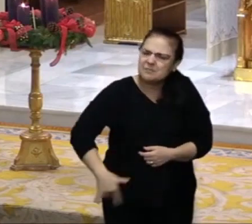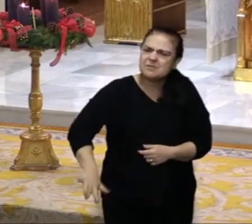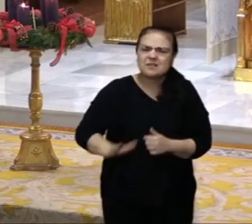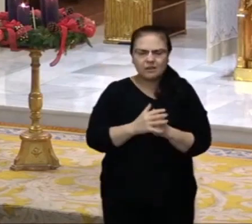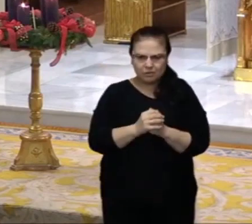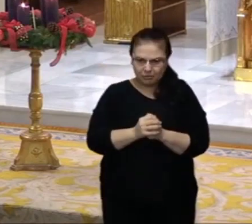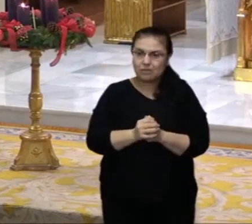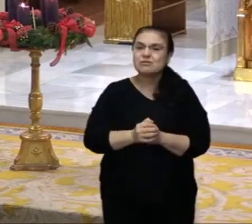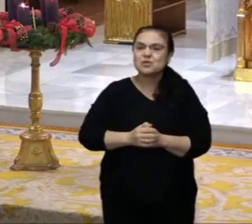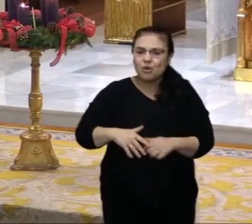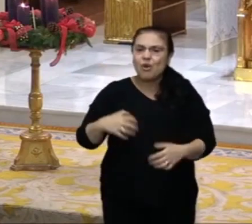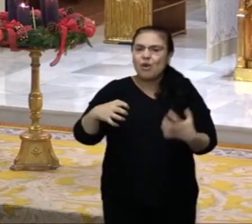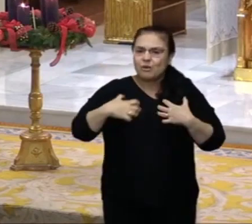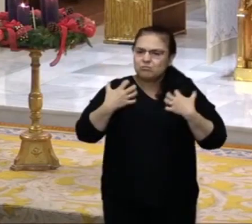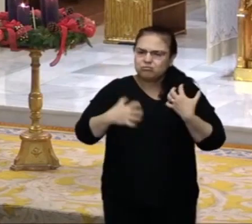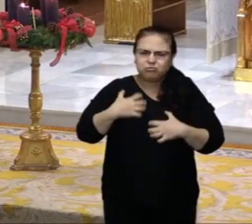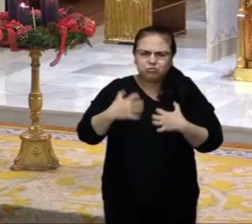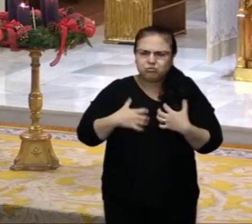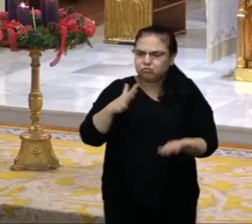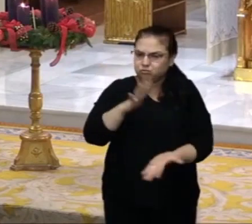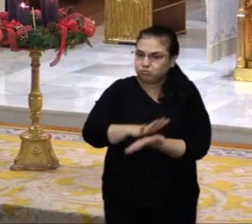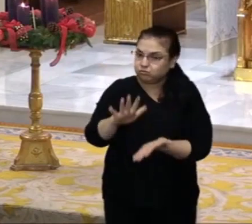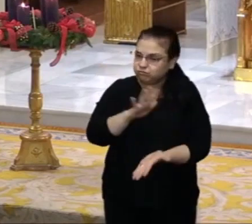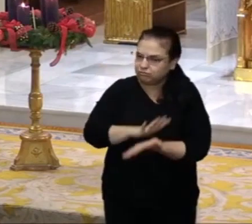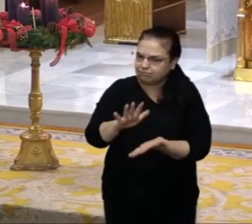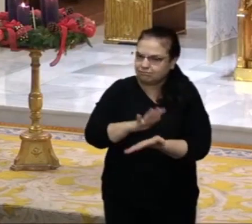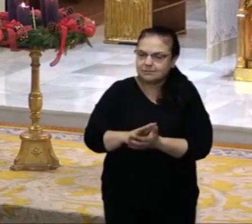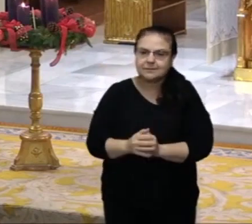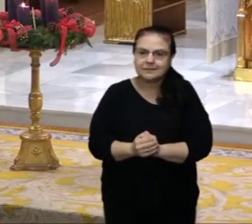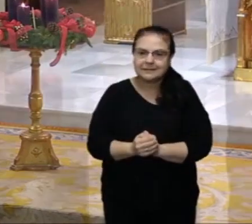misericordioso, lento a la cólera y rico en piedad.